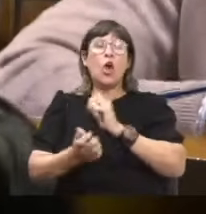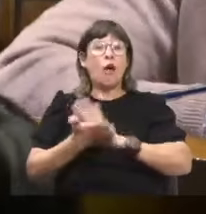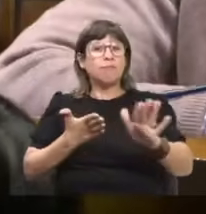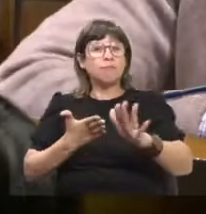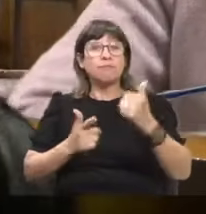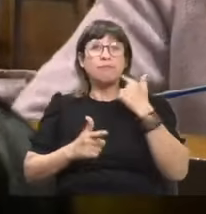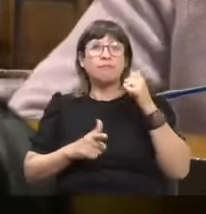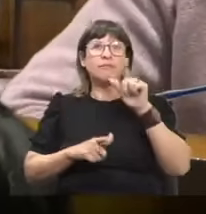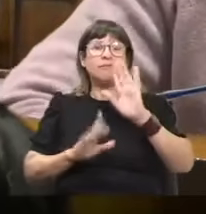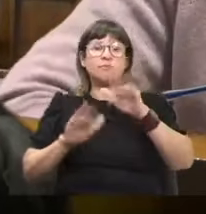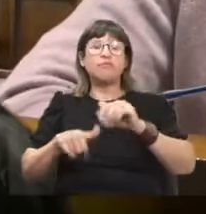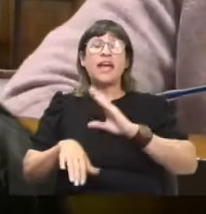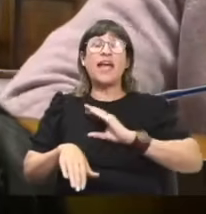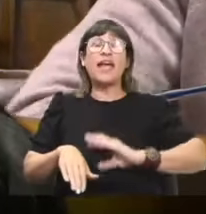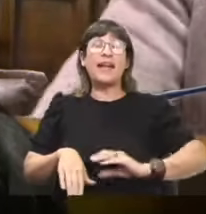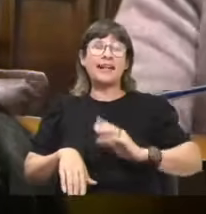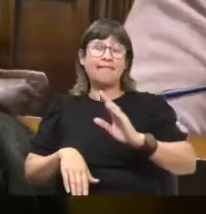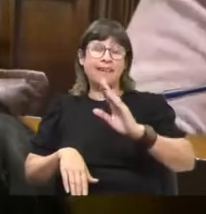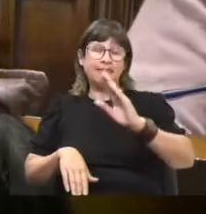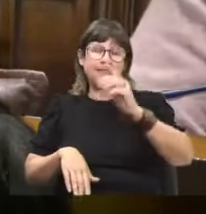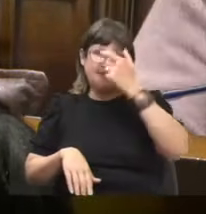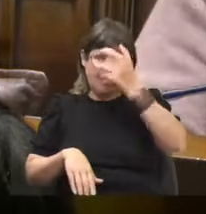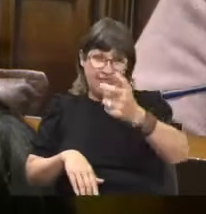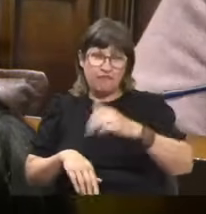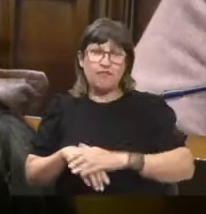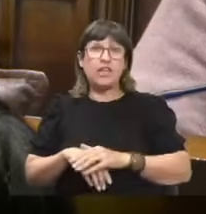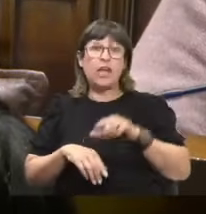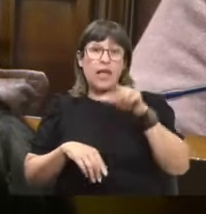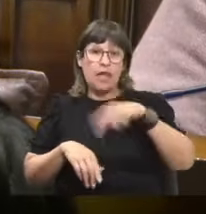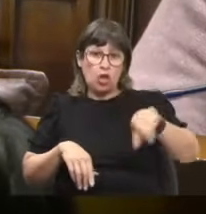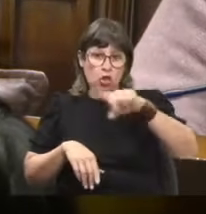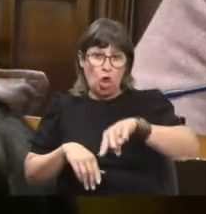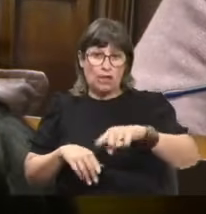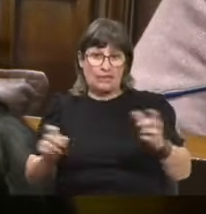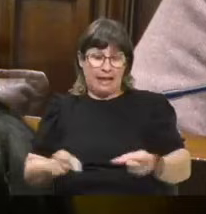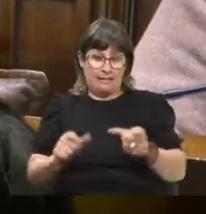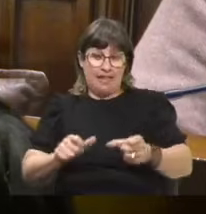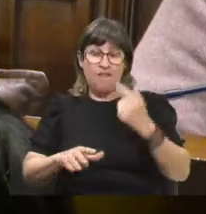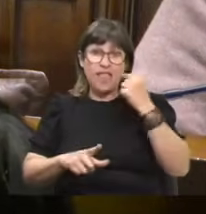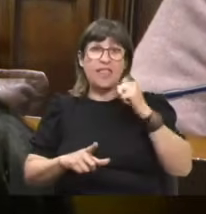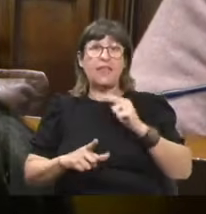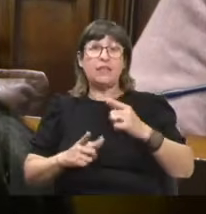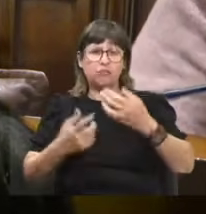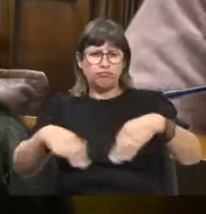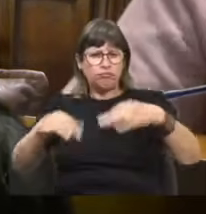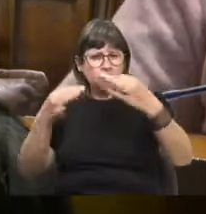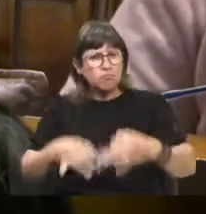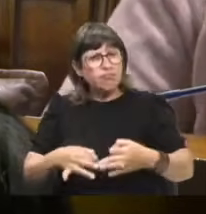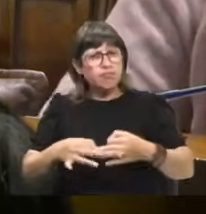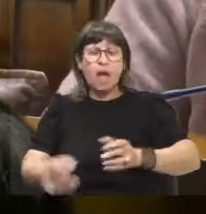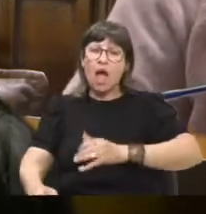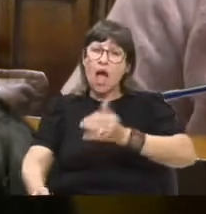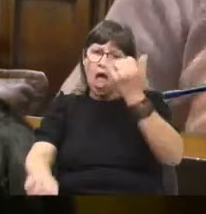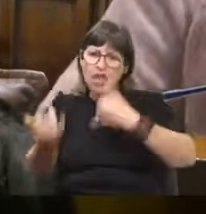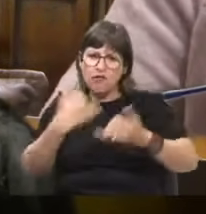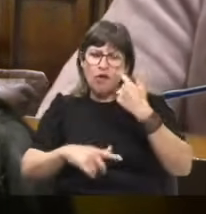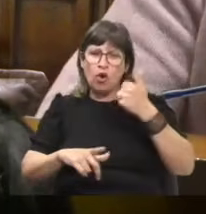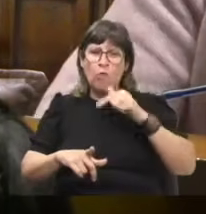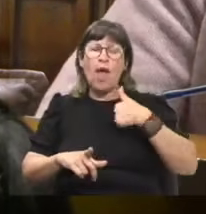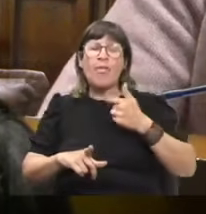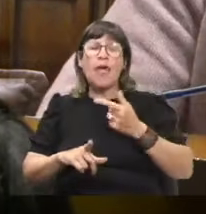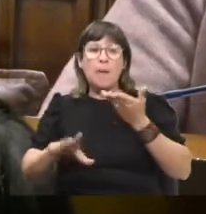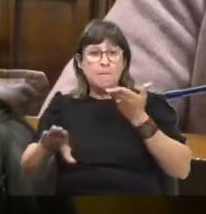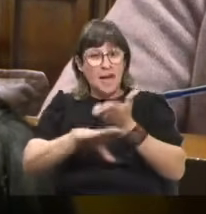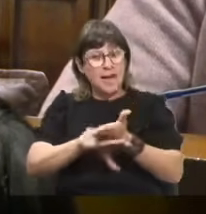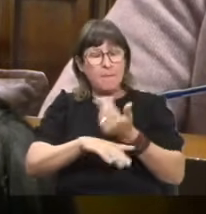de carácter científico. Estas actividades fueron debidamente informadas al solicitar el mismo